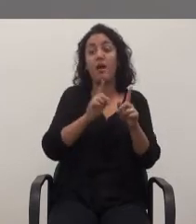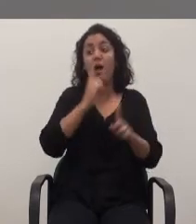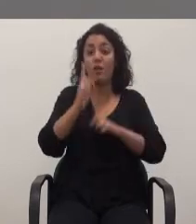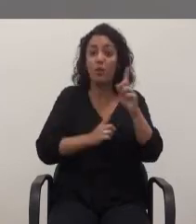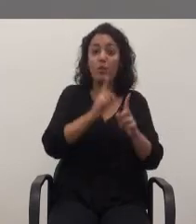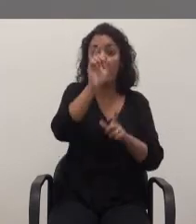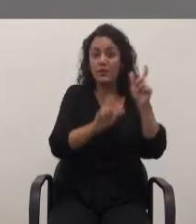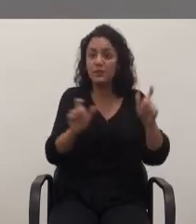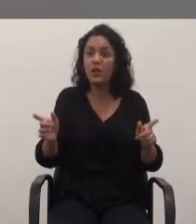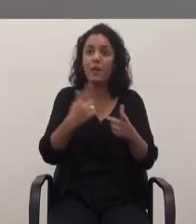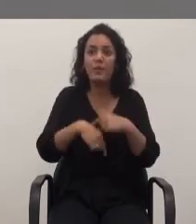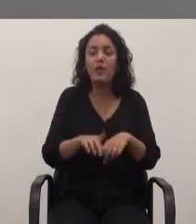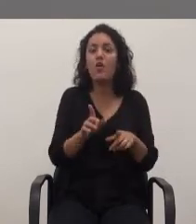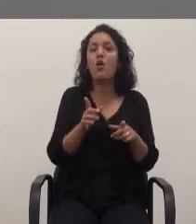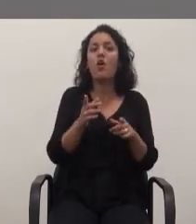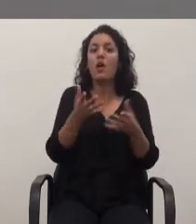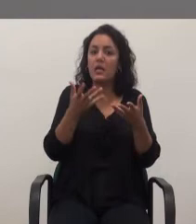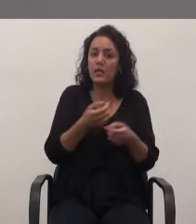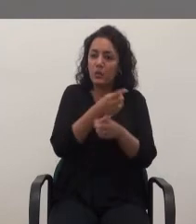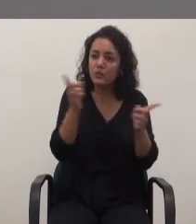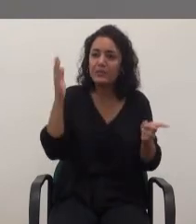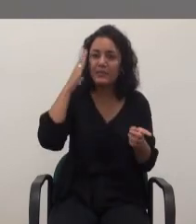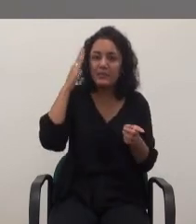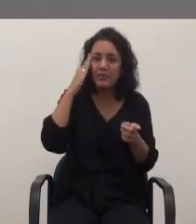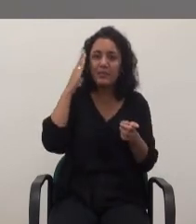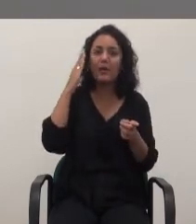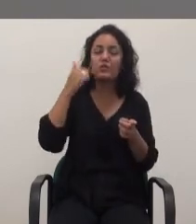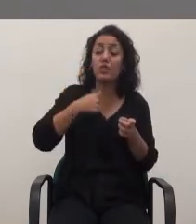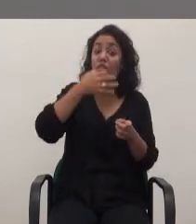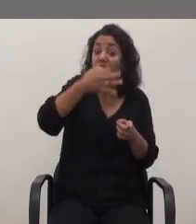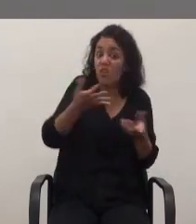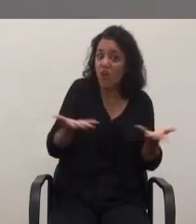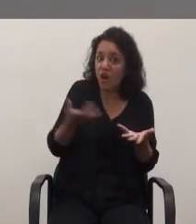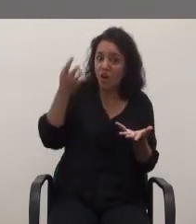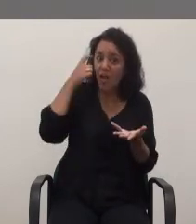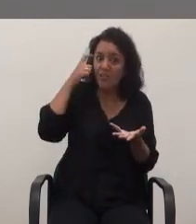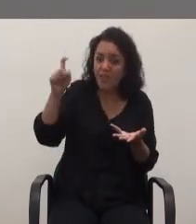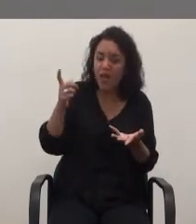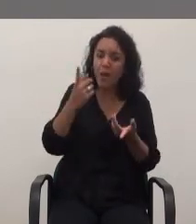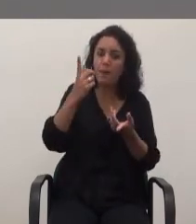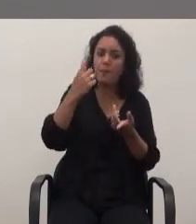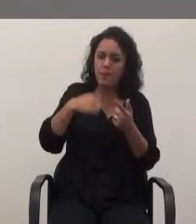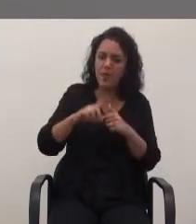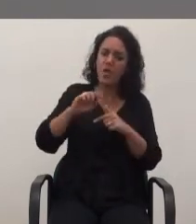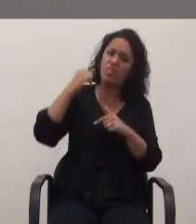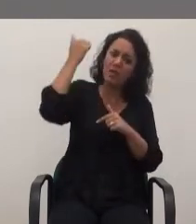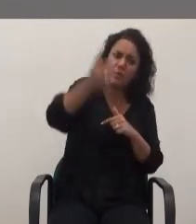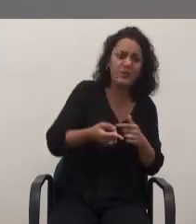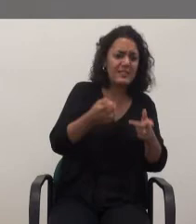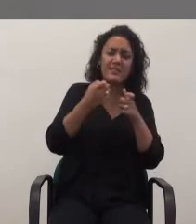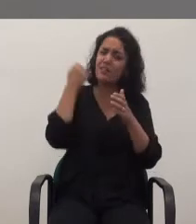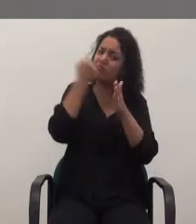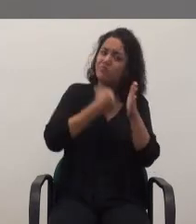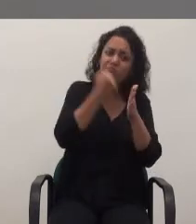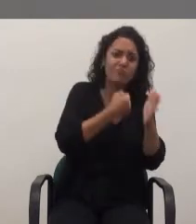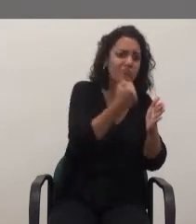que yo pueda decir ahora, después va a haber que seguir negociándolo, trabajándolo, puliéndolo,